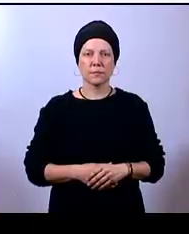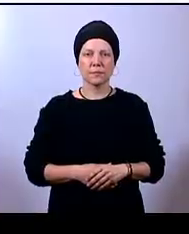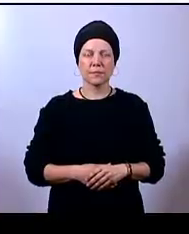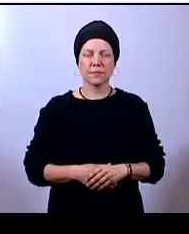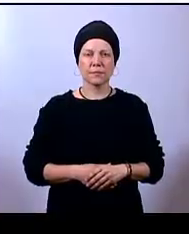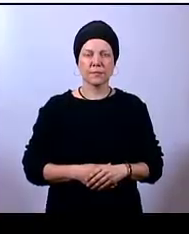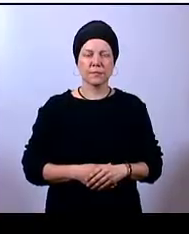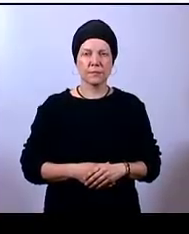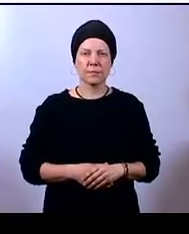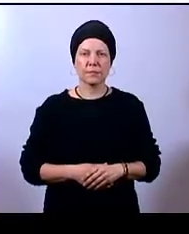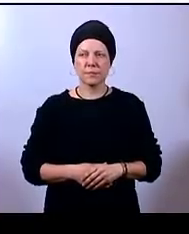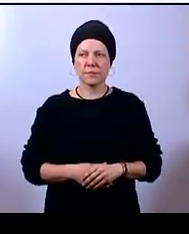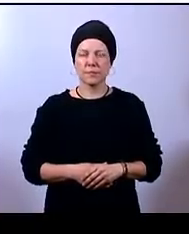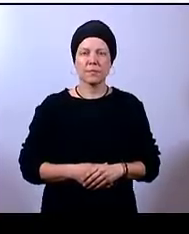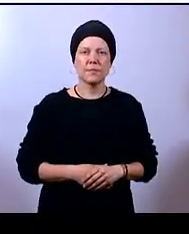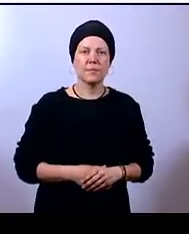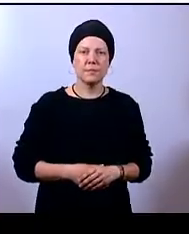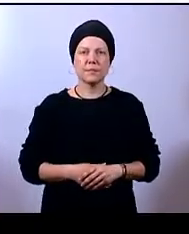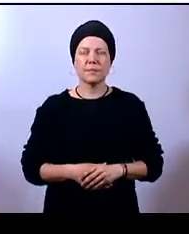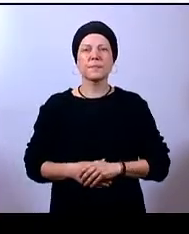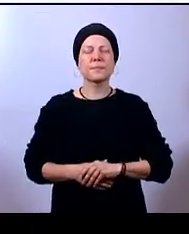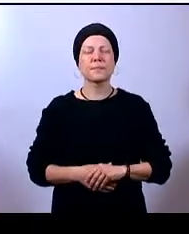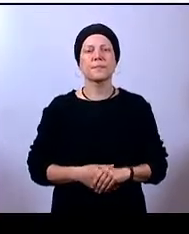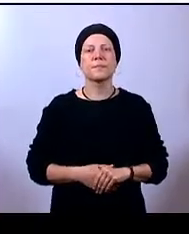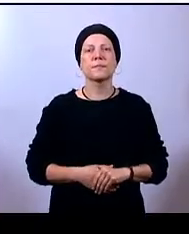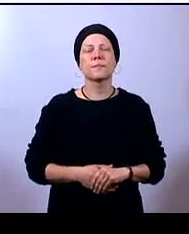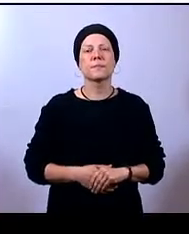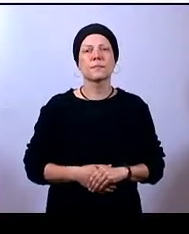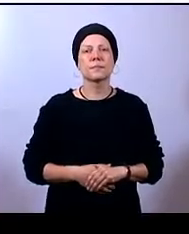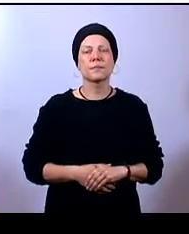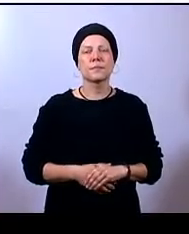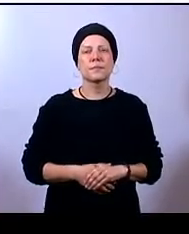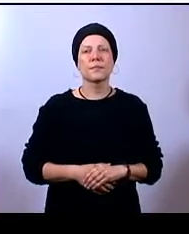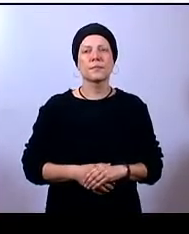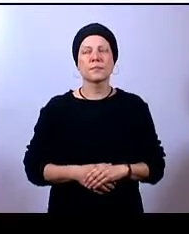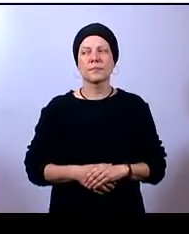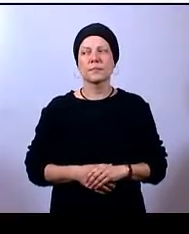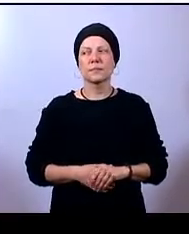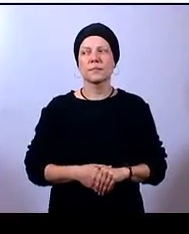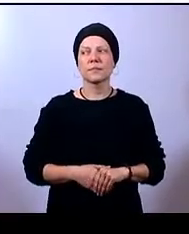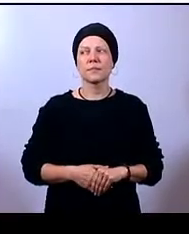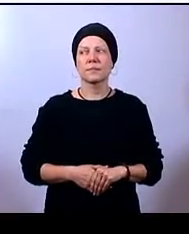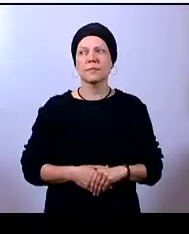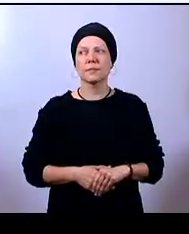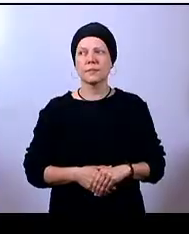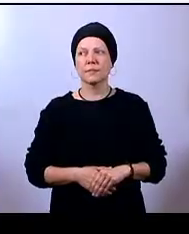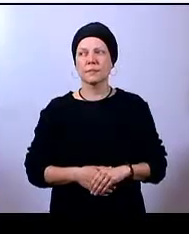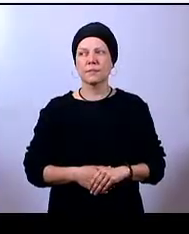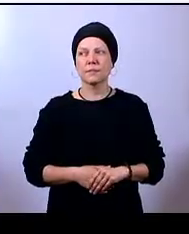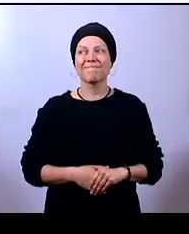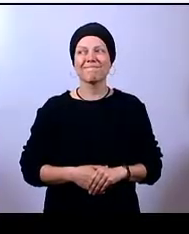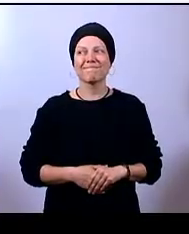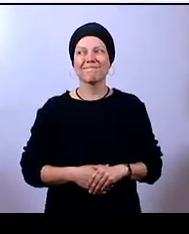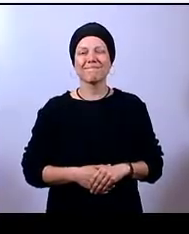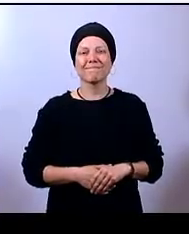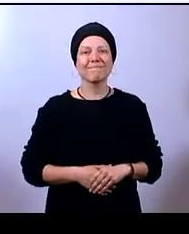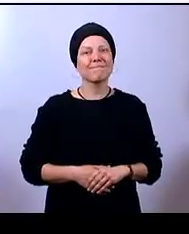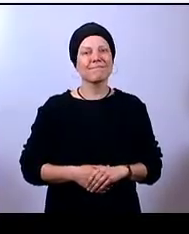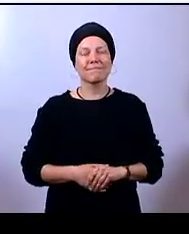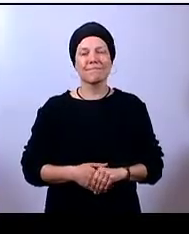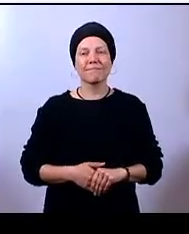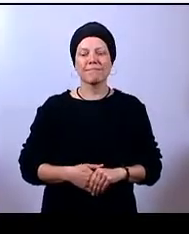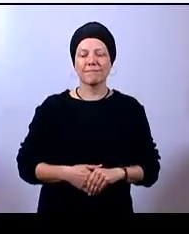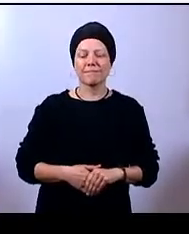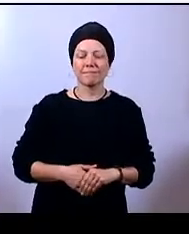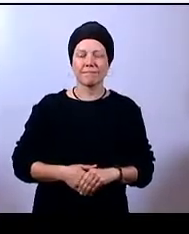¿Qué tal? ¿Constipado? ¿O alergia? O no sé. O alergia o constipado, no sé lo que tengo.